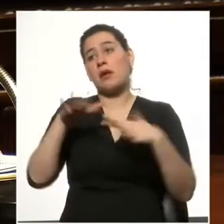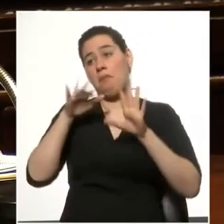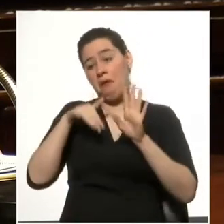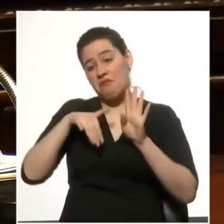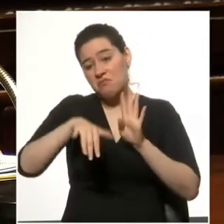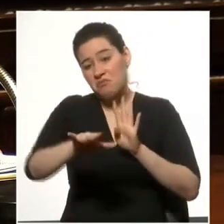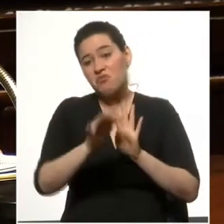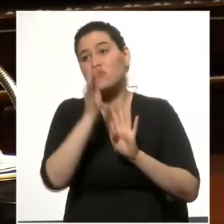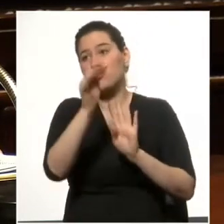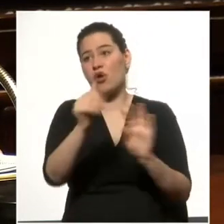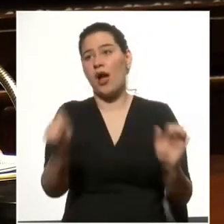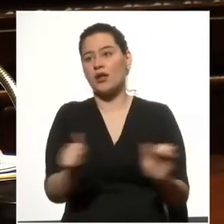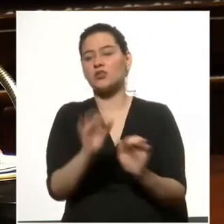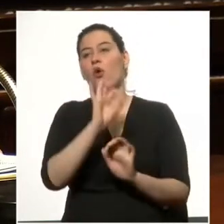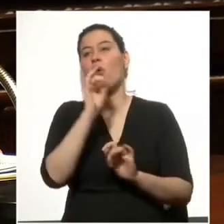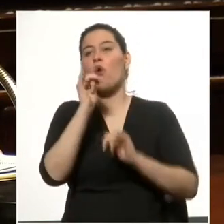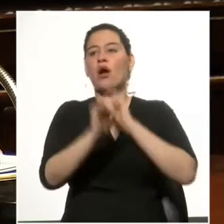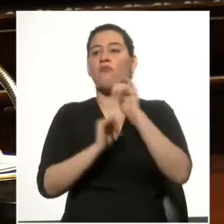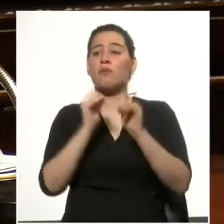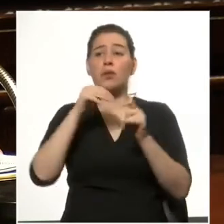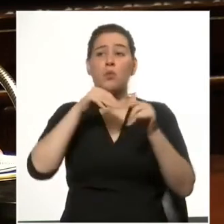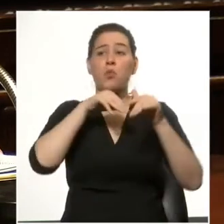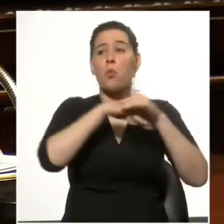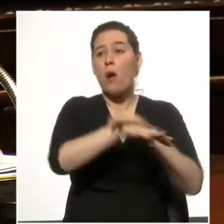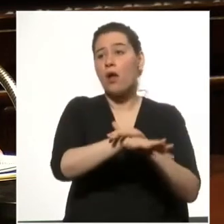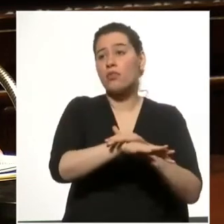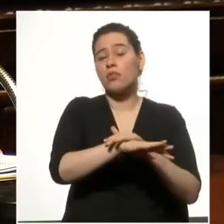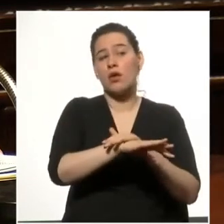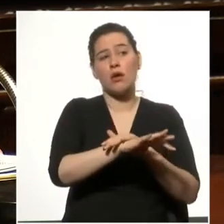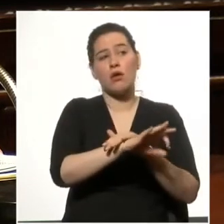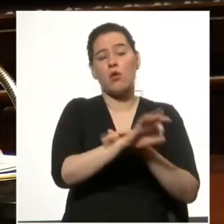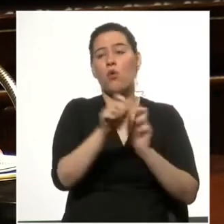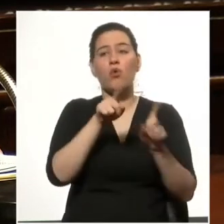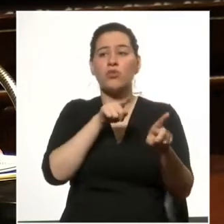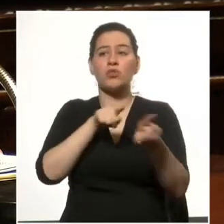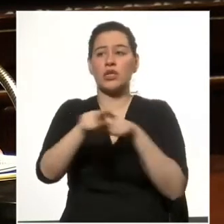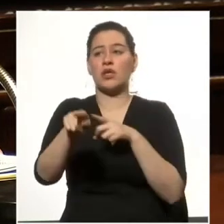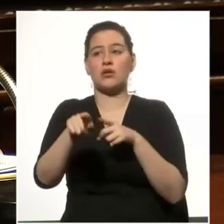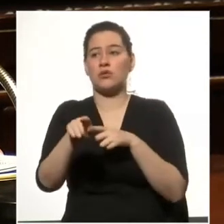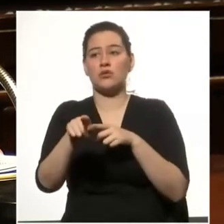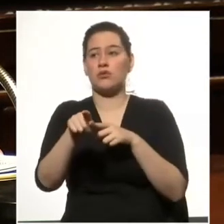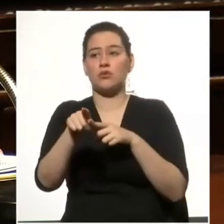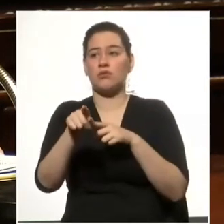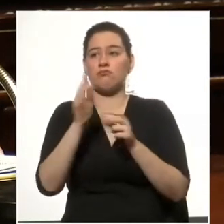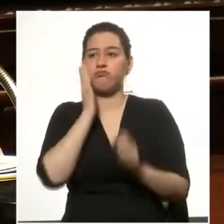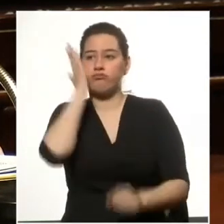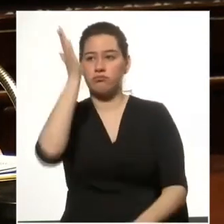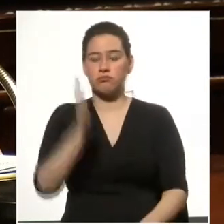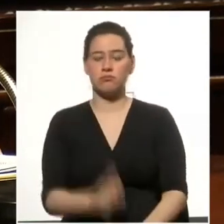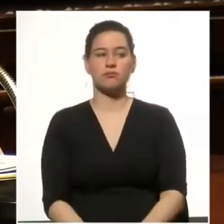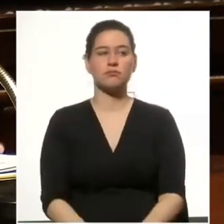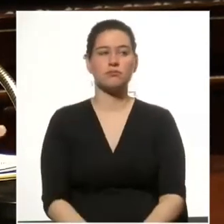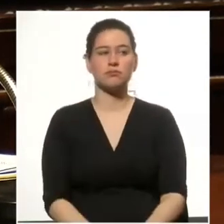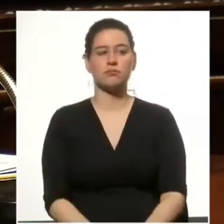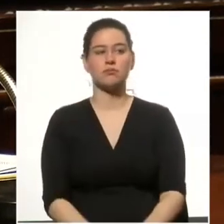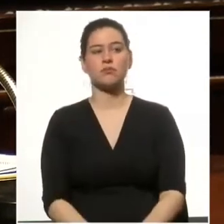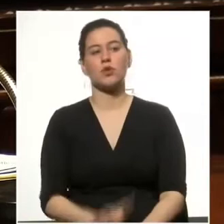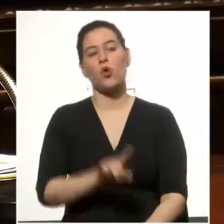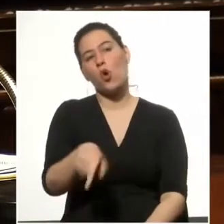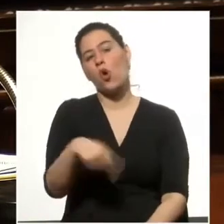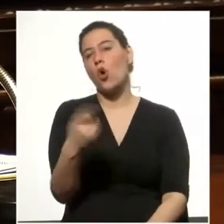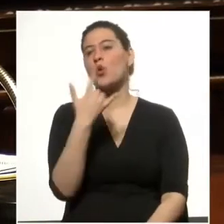actuar, o esa información se archivó o fue directamente al freezer. Otro